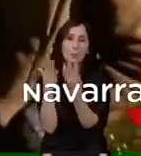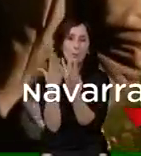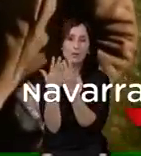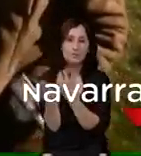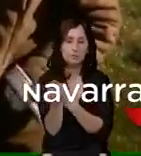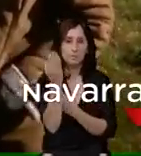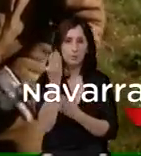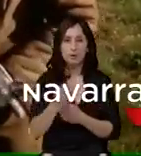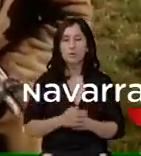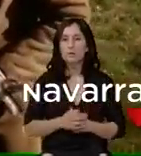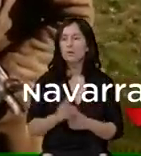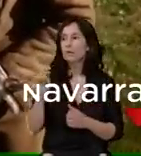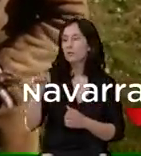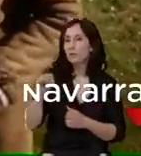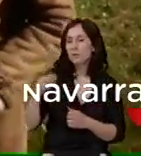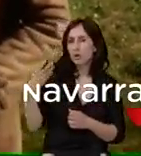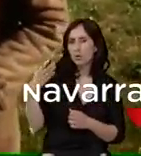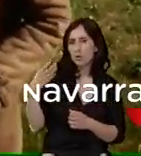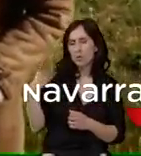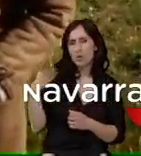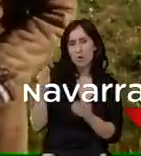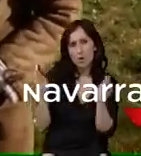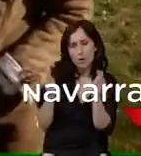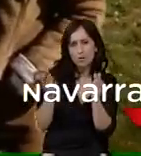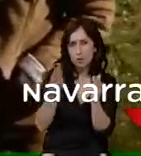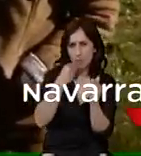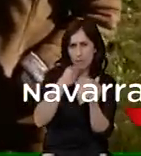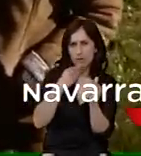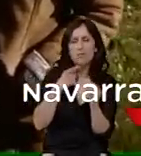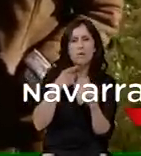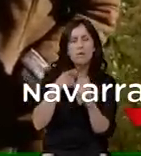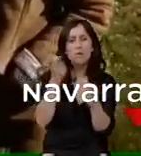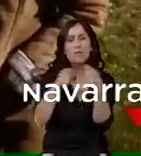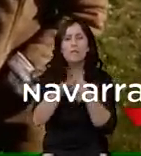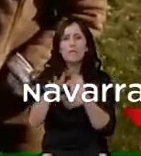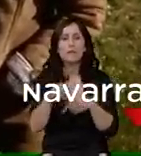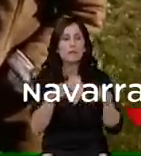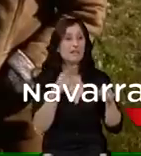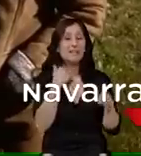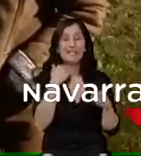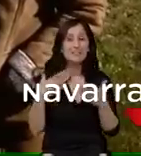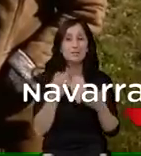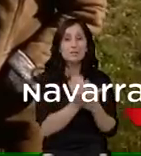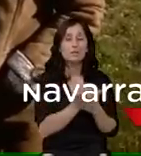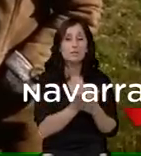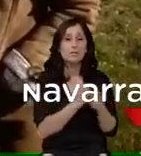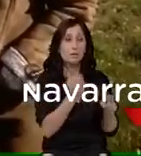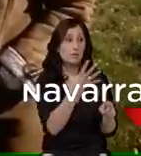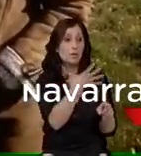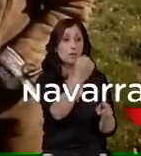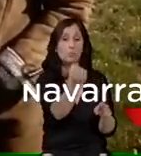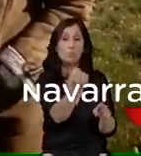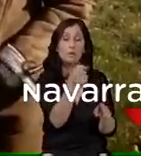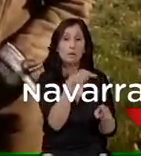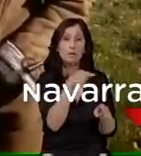corderos se destinan para consumo, ¿a dónde van? Estos se los llevan casi todos, el que me los compra a se los lleva casi